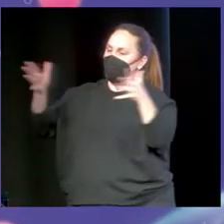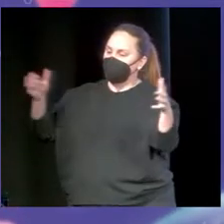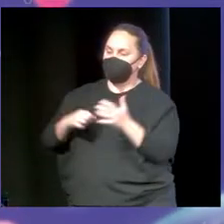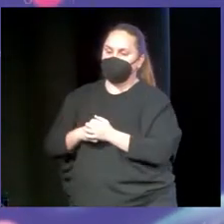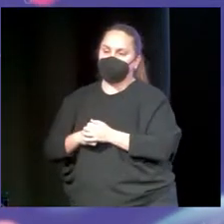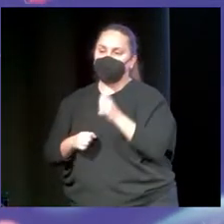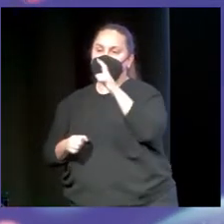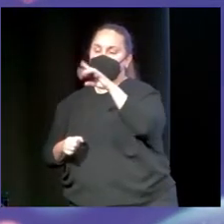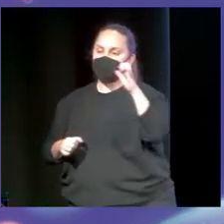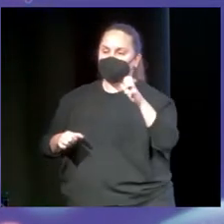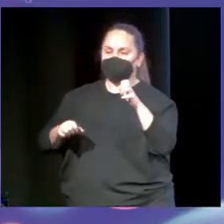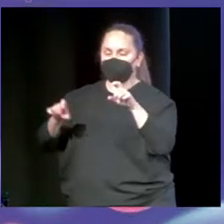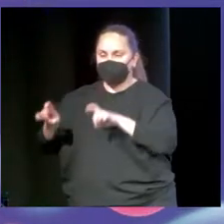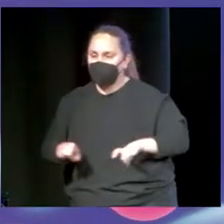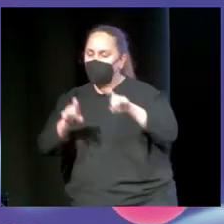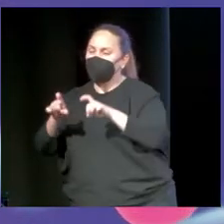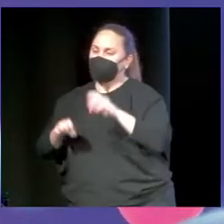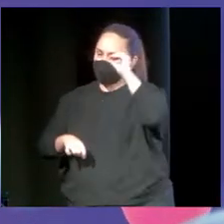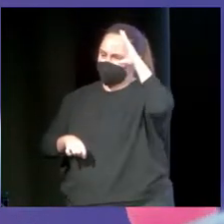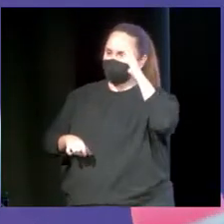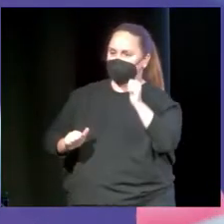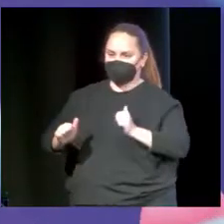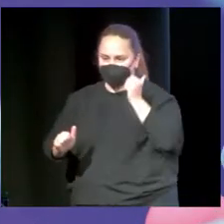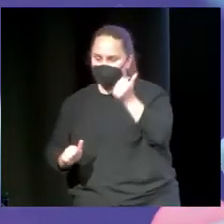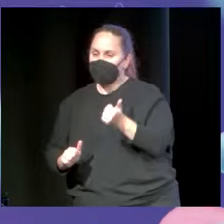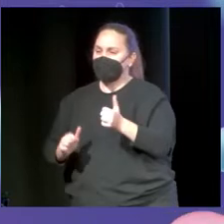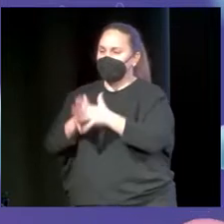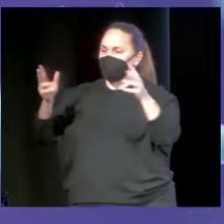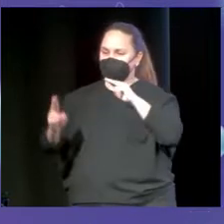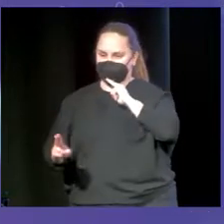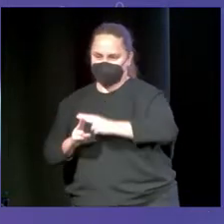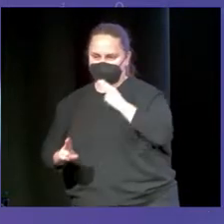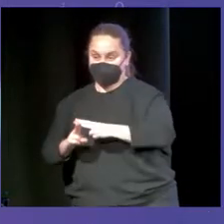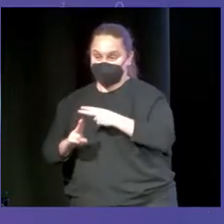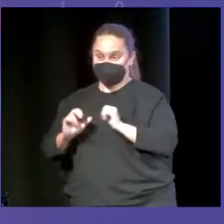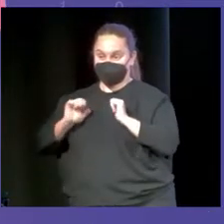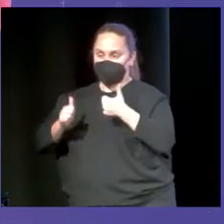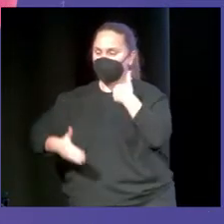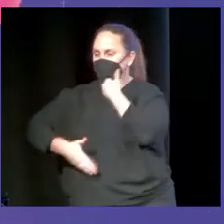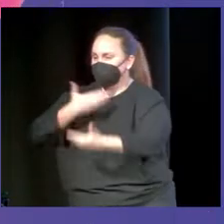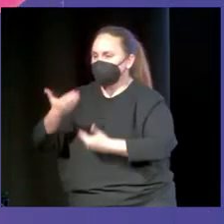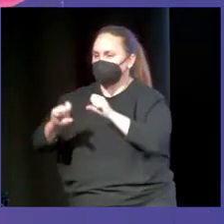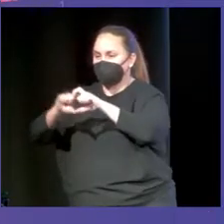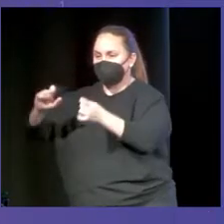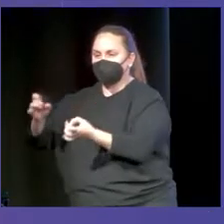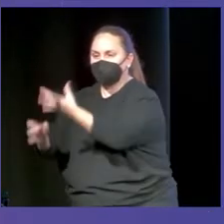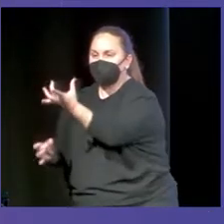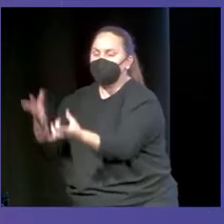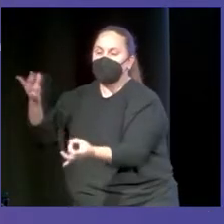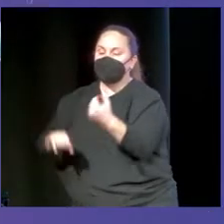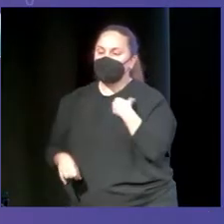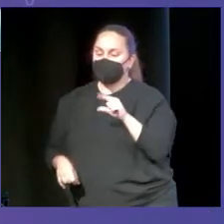computing de la inteligencia artificial del big data y aquí es cuando empiezan a aparecer empresas como twitter